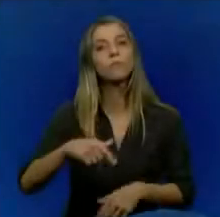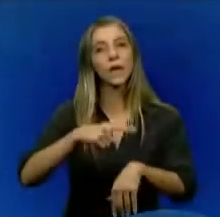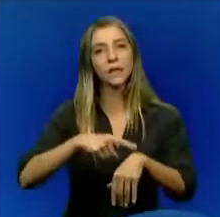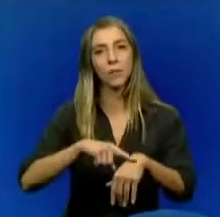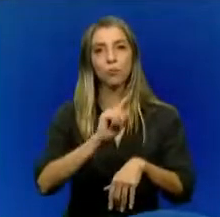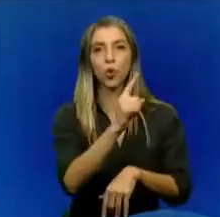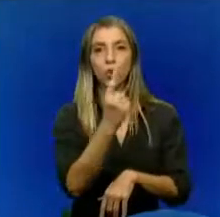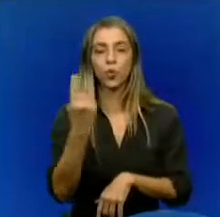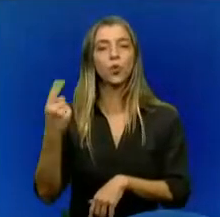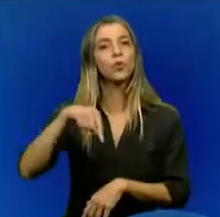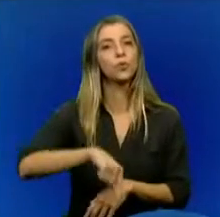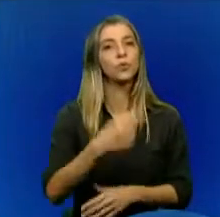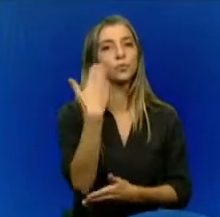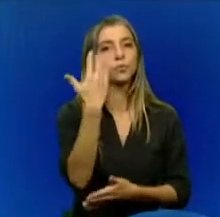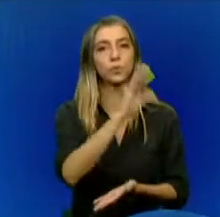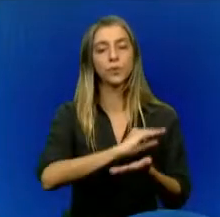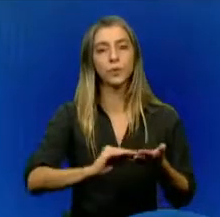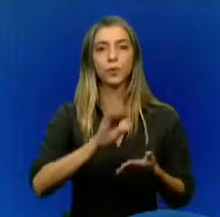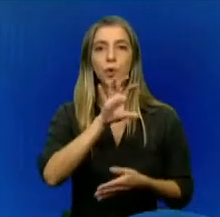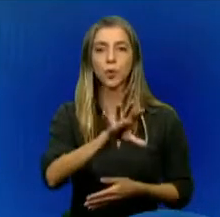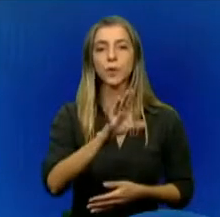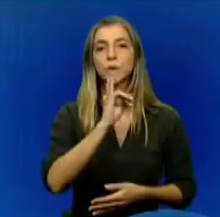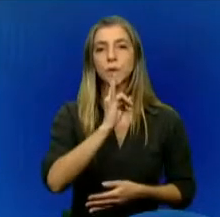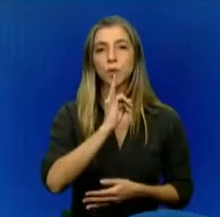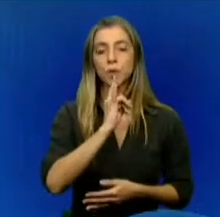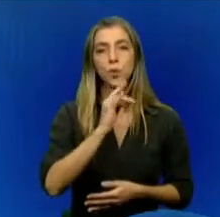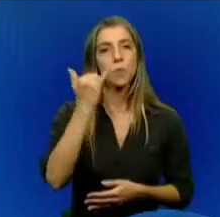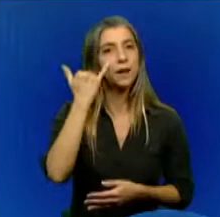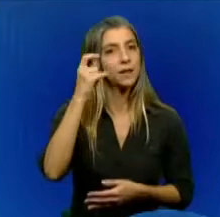la palabra el diputado por la provincia de Tucumán, Pablo Yedlin.